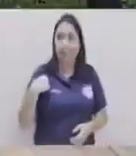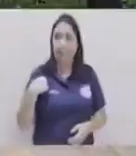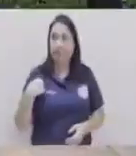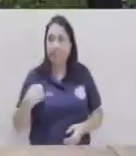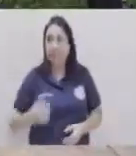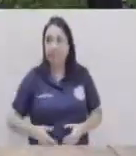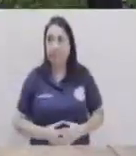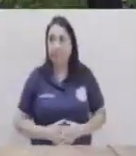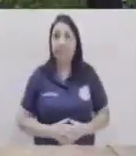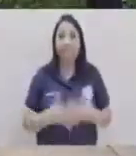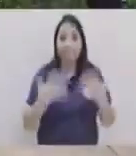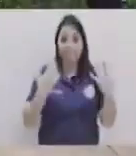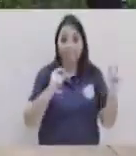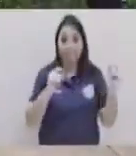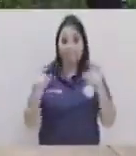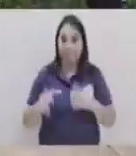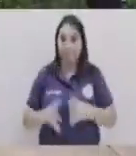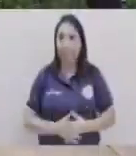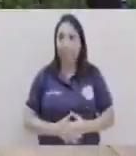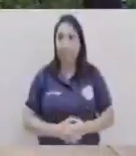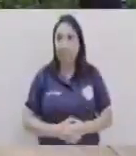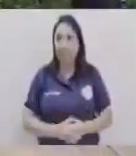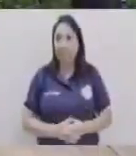yo sobre el profesor. ¿Listos?